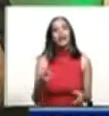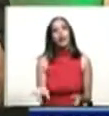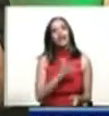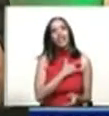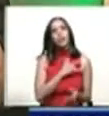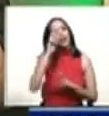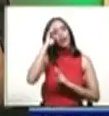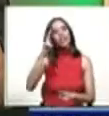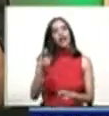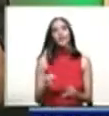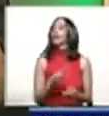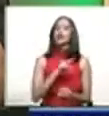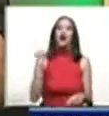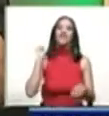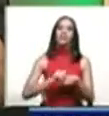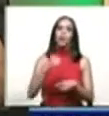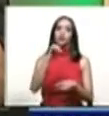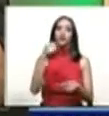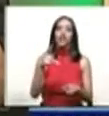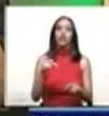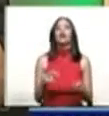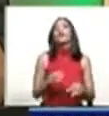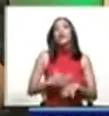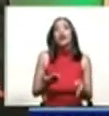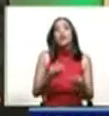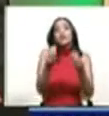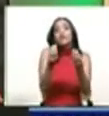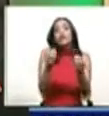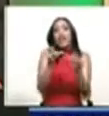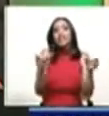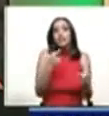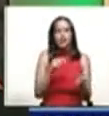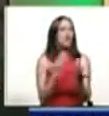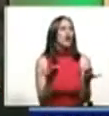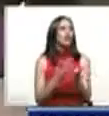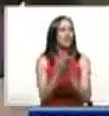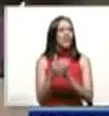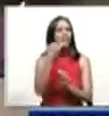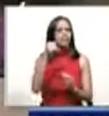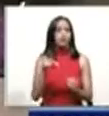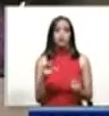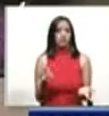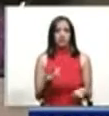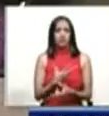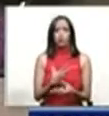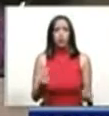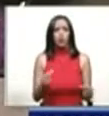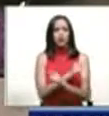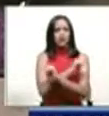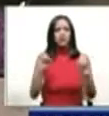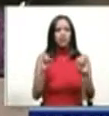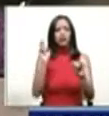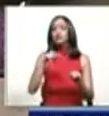respetamos y por eso no abandonamos Zurda Conducta. Pues mucha gente me dice, ¿cuándo se termina Zurda Conducta? Yo le digo, no, Zurda Conducta no se termina. Porque Zurda Conducta es una